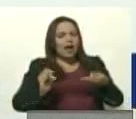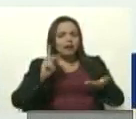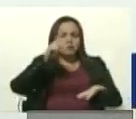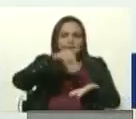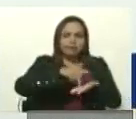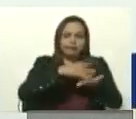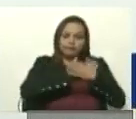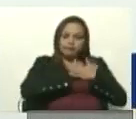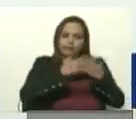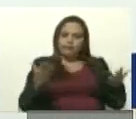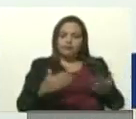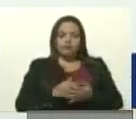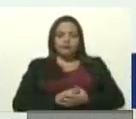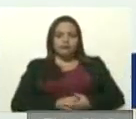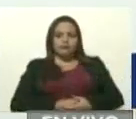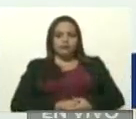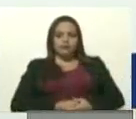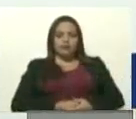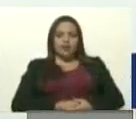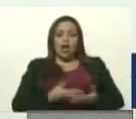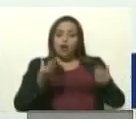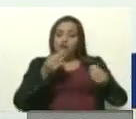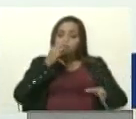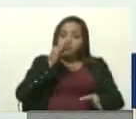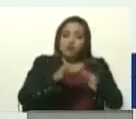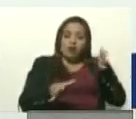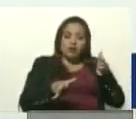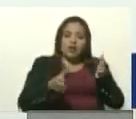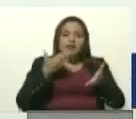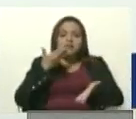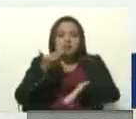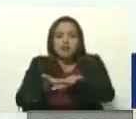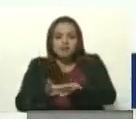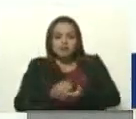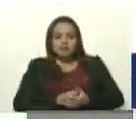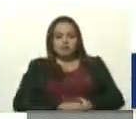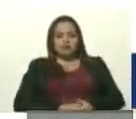su disposición. Mucha suerte y muchas gracias.